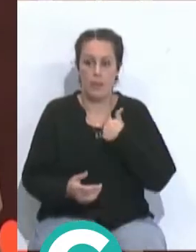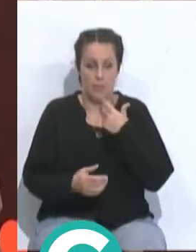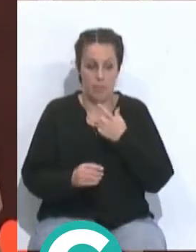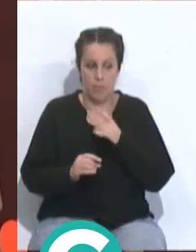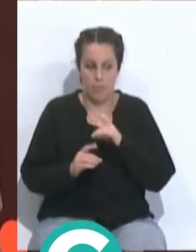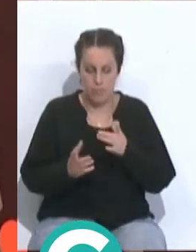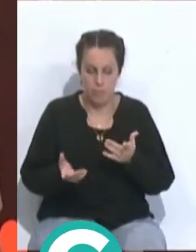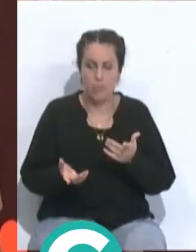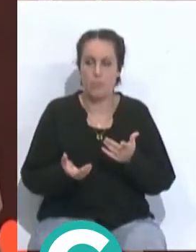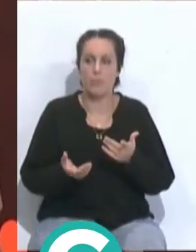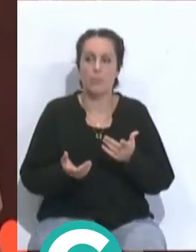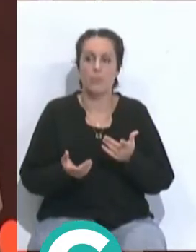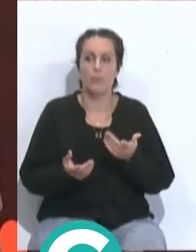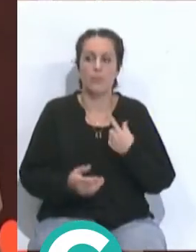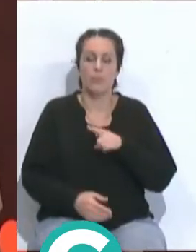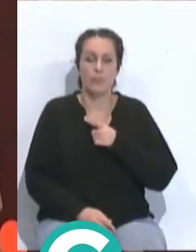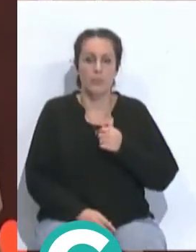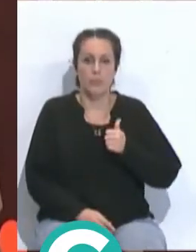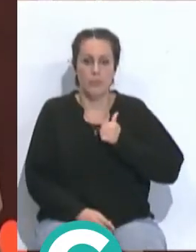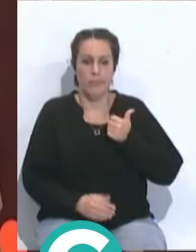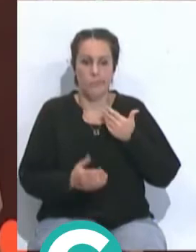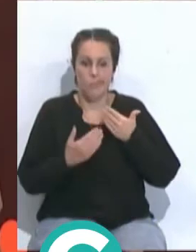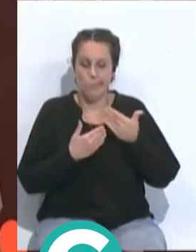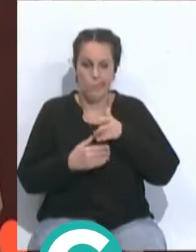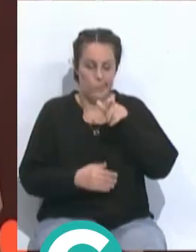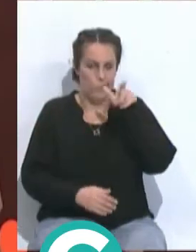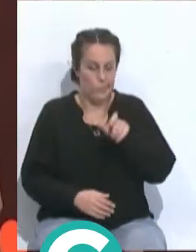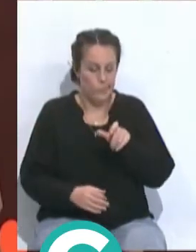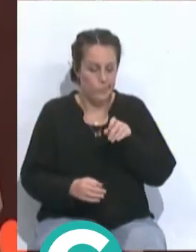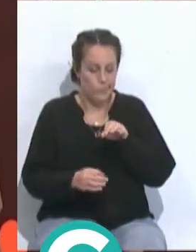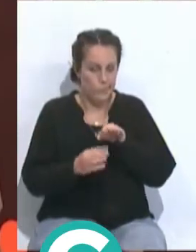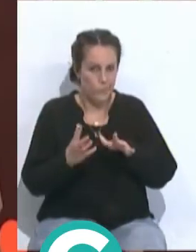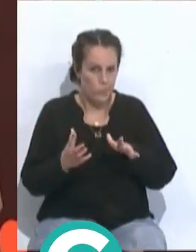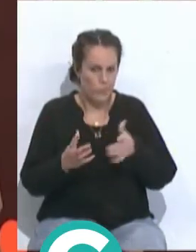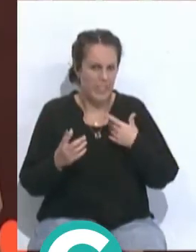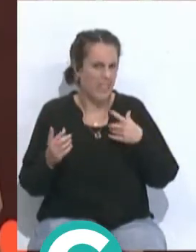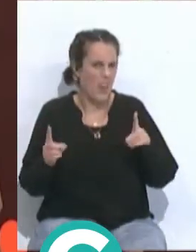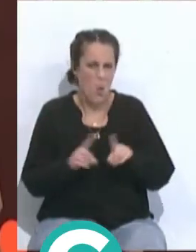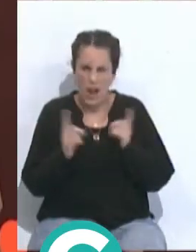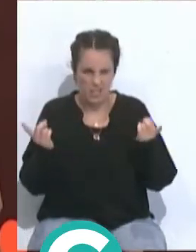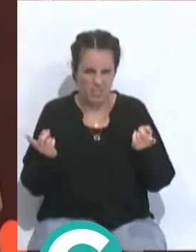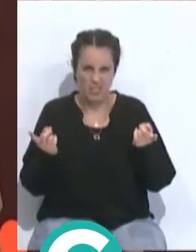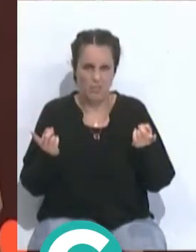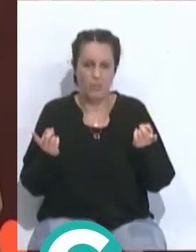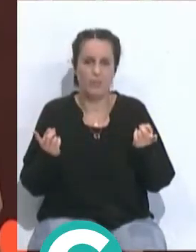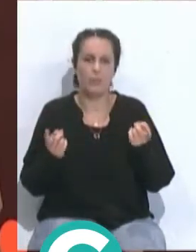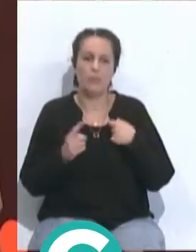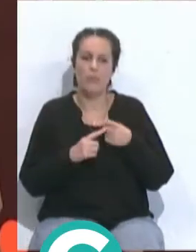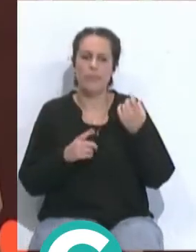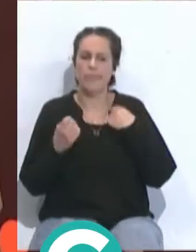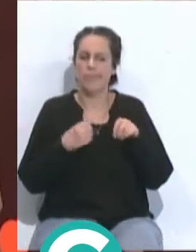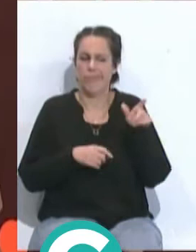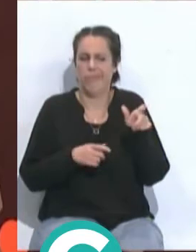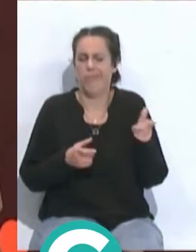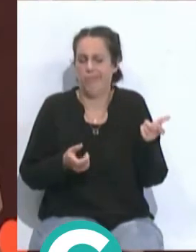porque hemos tenido la oportunidad, ¿no? De hablarlo con él en persona, afortunadamente, que le daba igual un poco la reacción